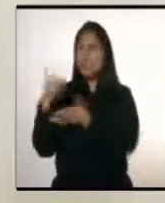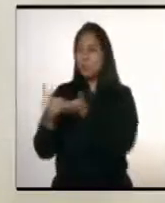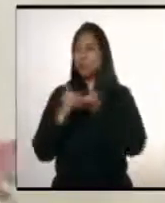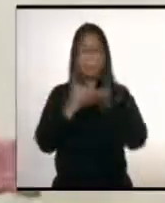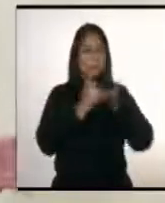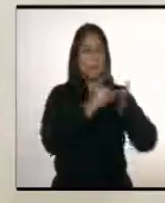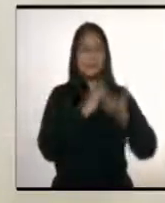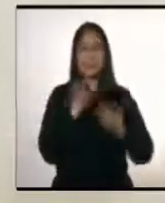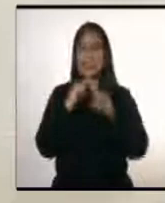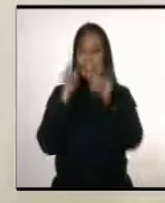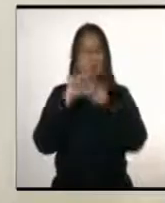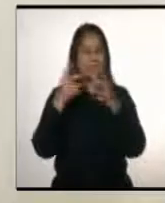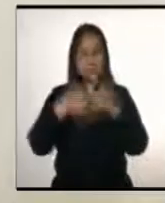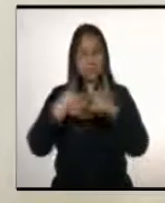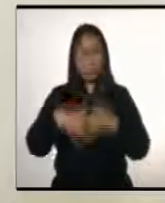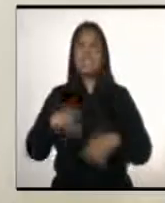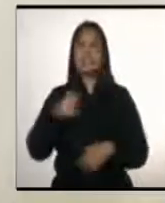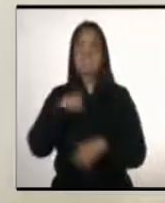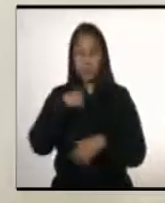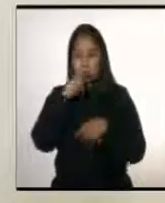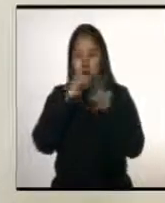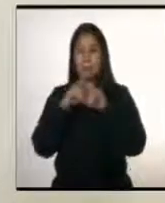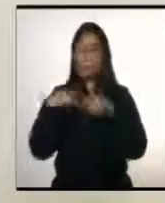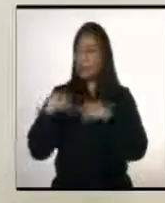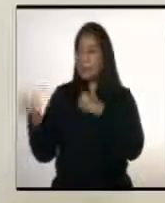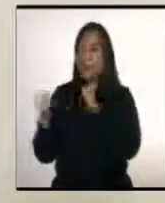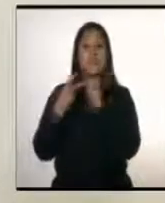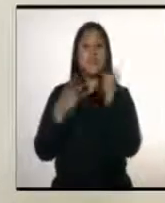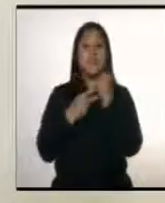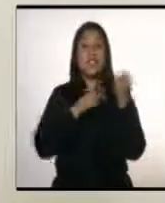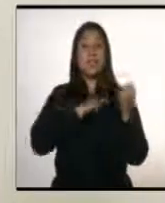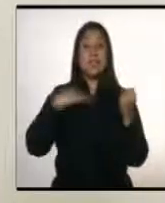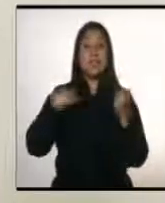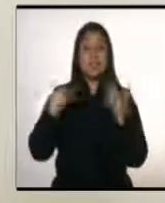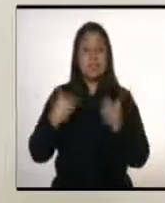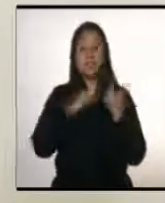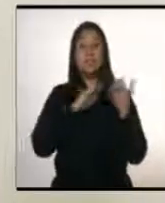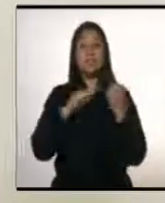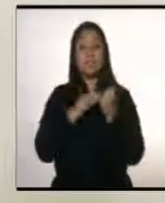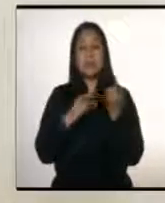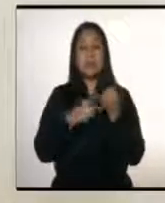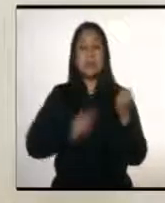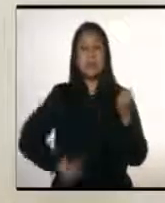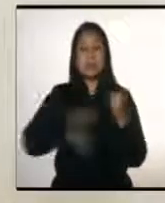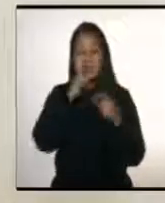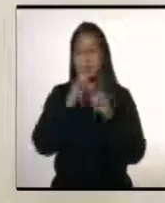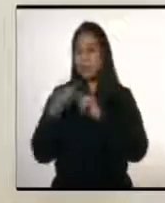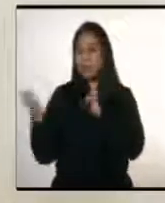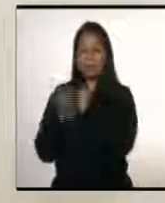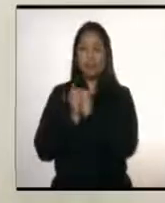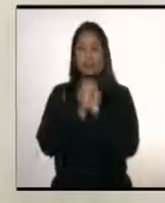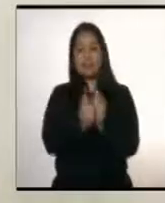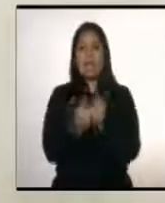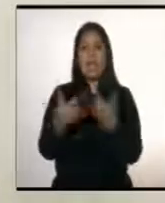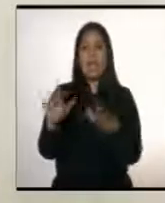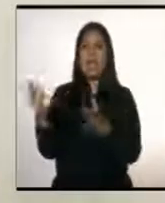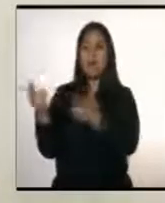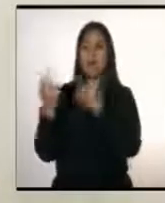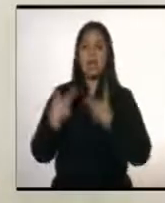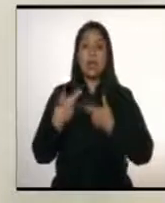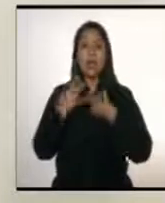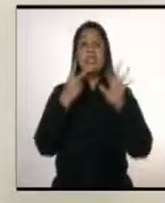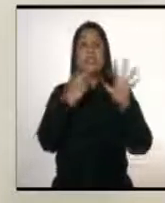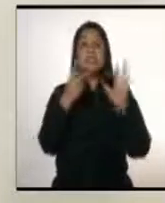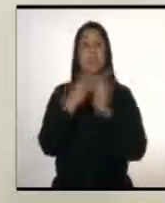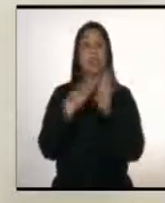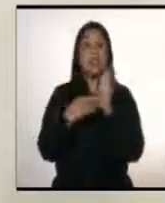con el vicepresidente acabamos de estar en donde una organización internacional nos regaló 7 millones de quetzales en equipo médico para